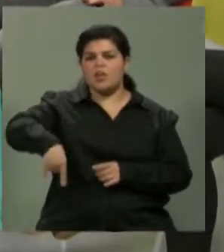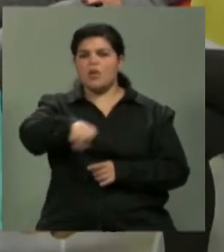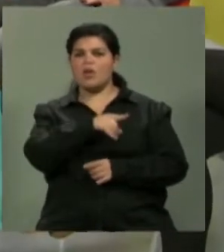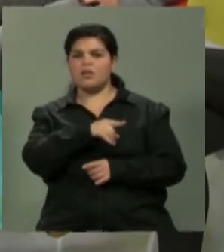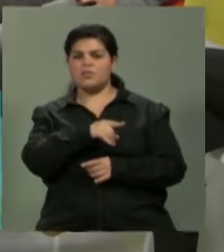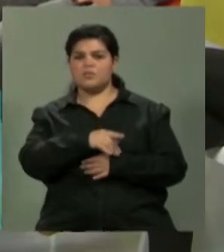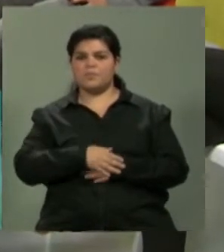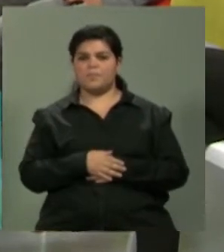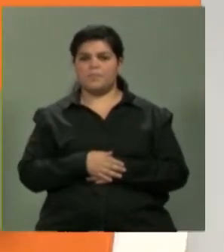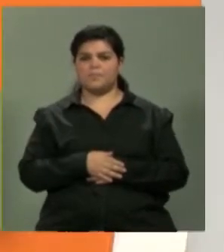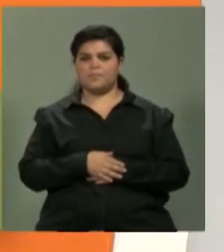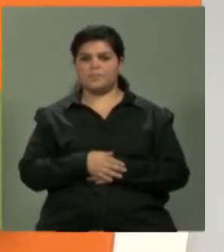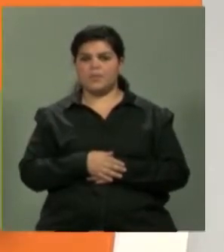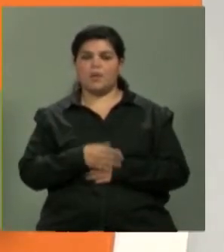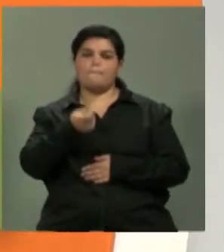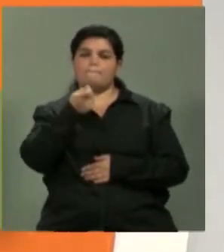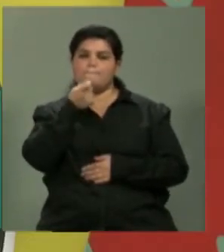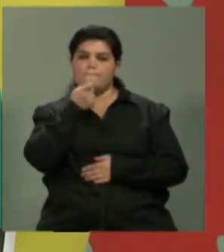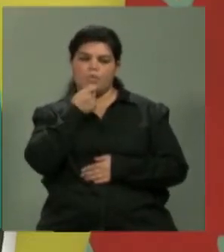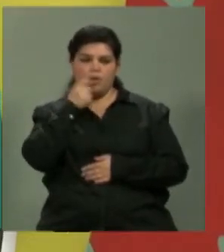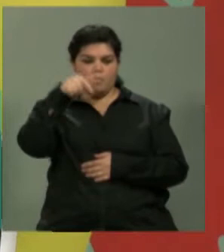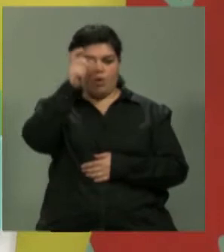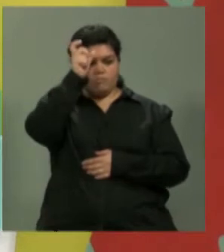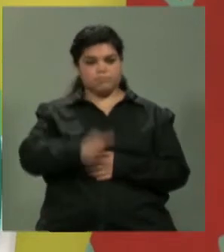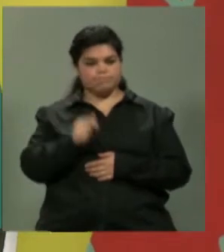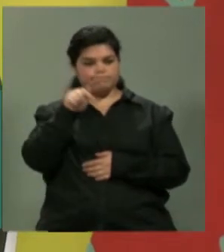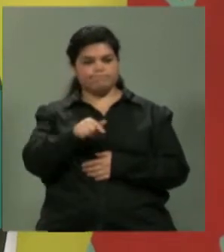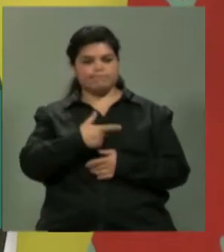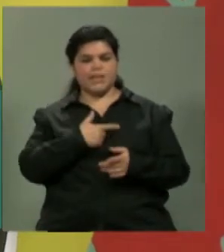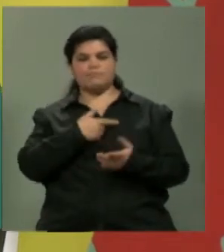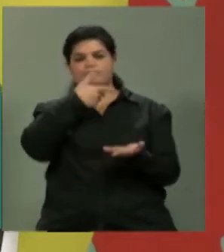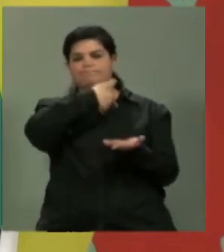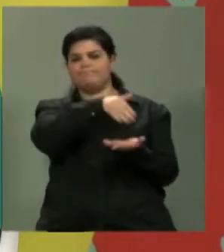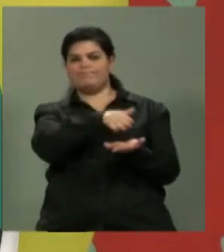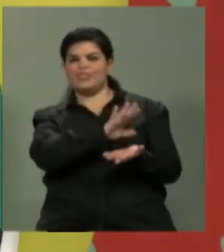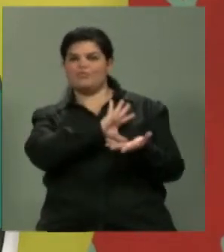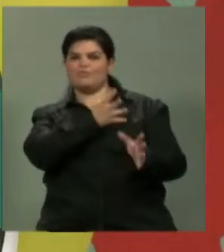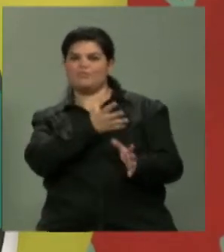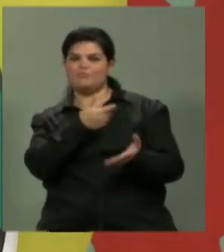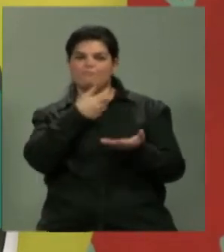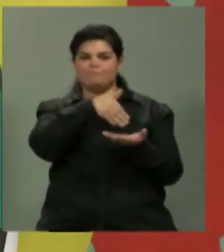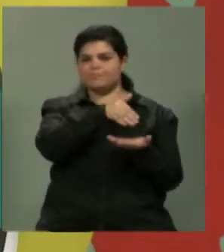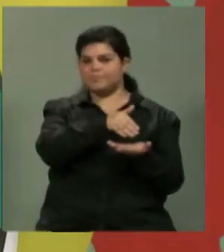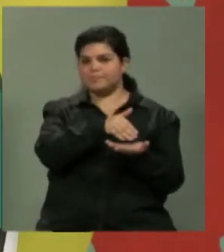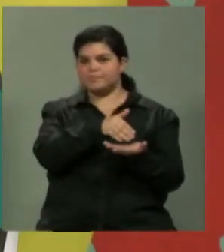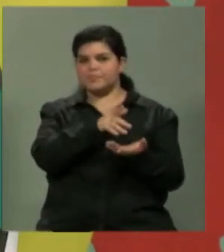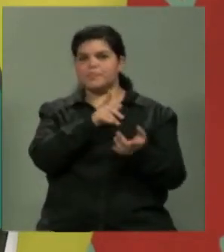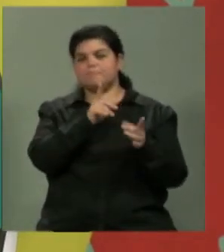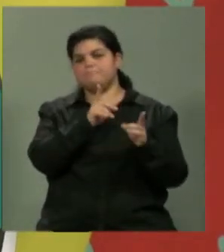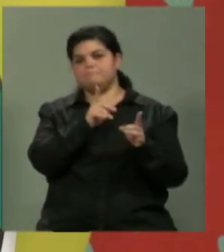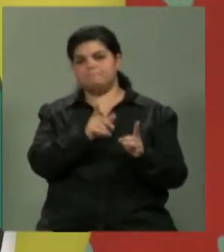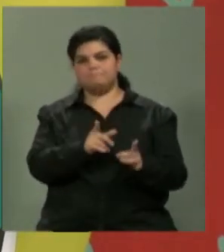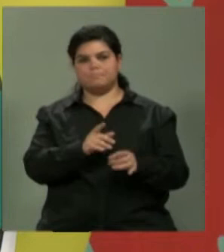si primero desde una cuestión física se los empieza a rechazar, incluso a no